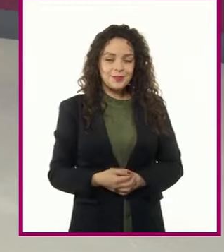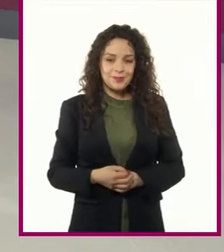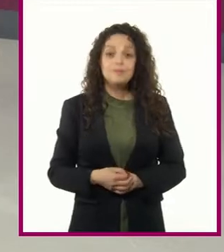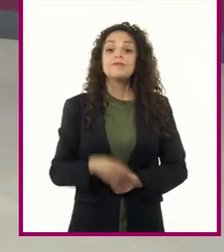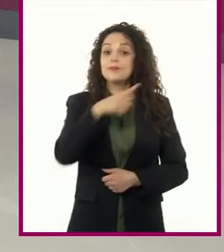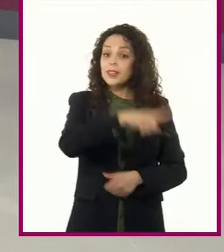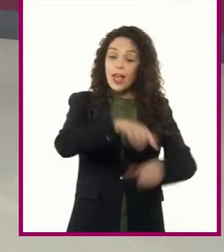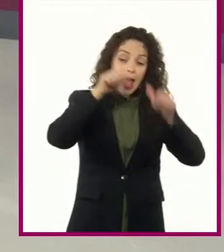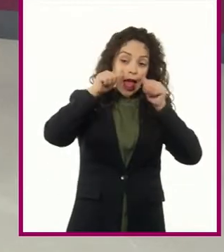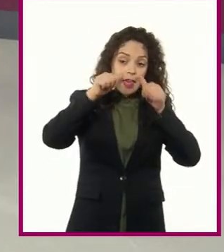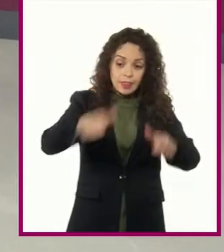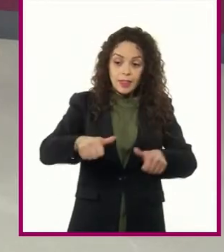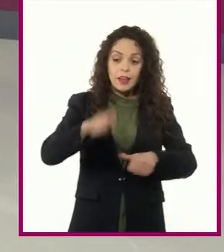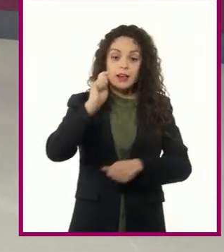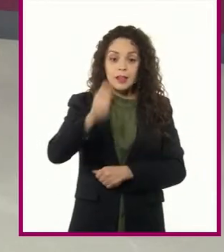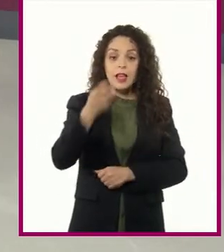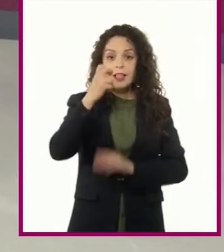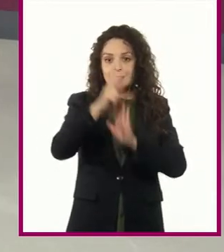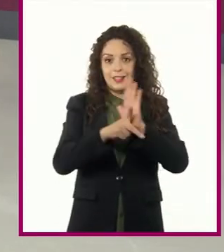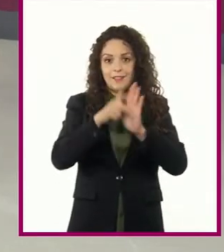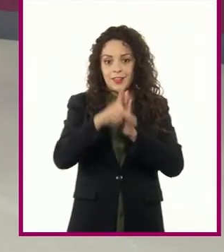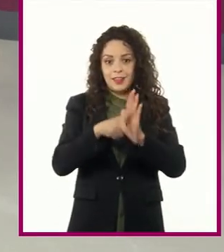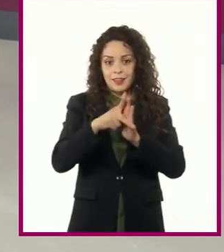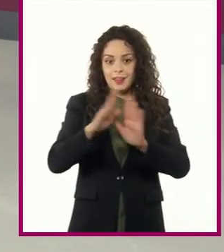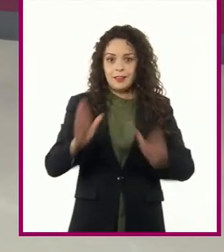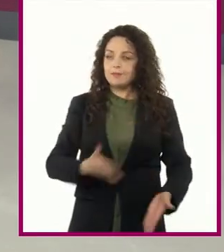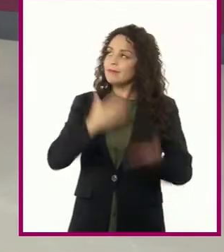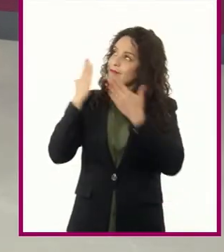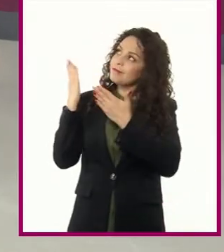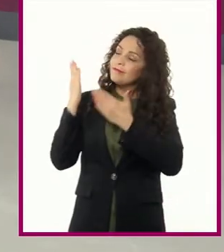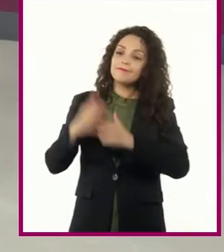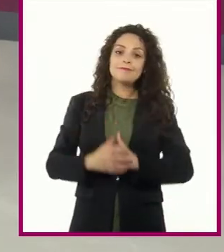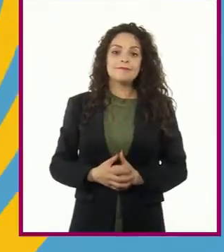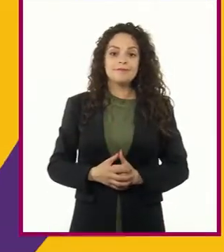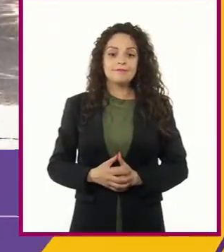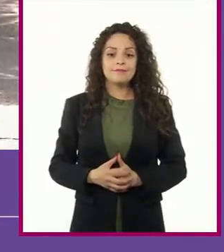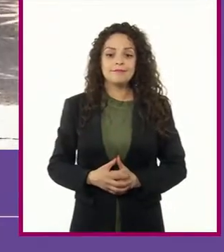y atentos a lo que nos ofrece el siguiente recurso audiovisual.